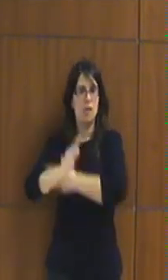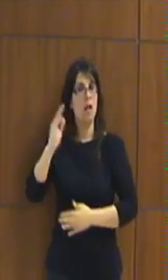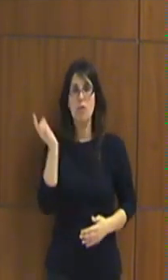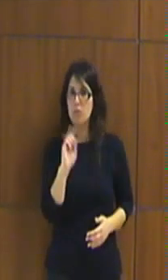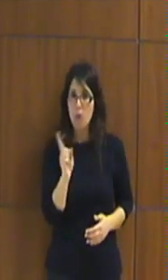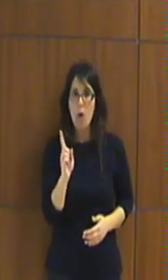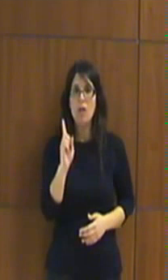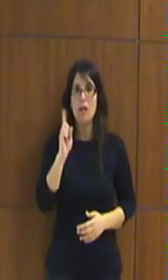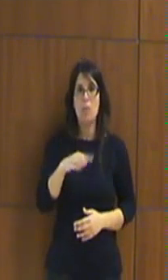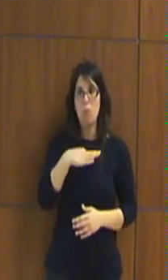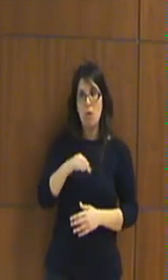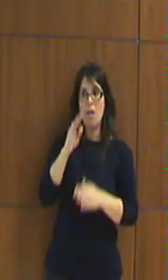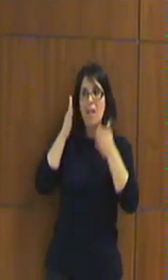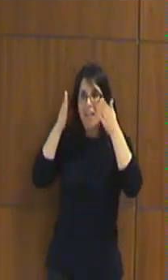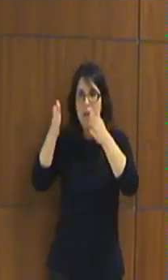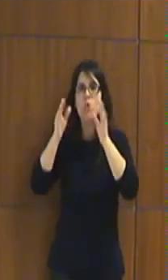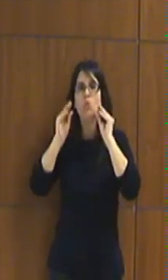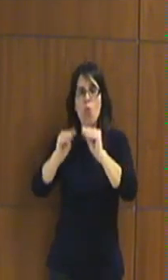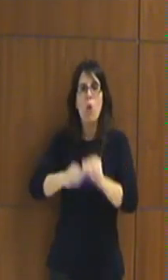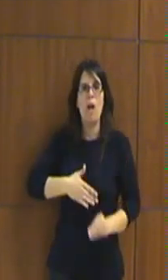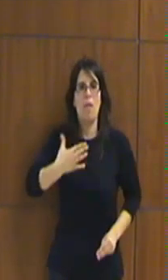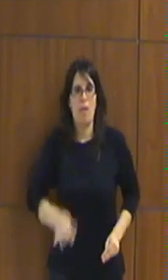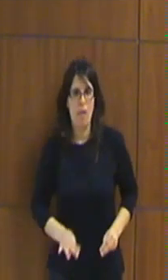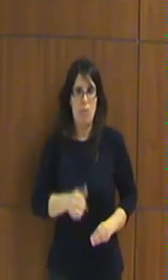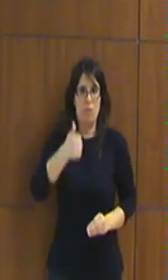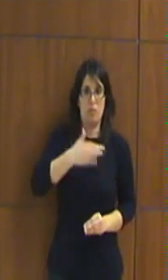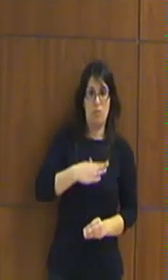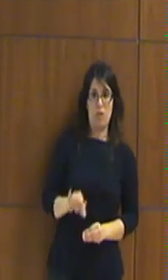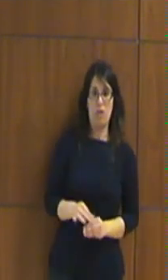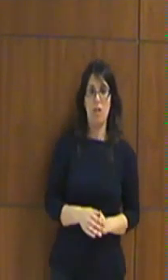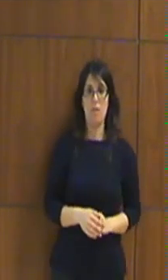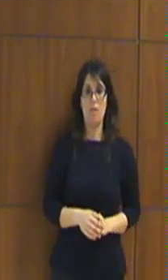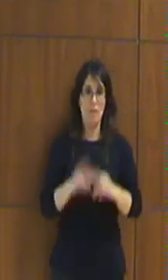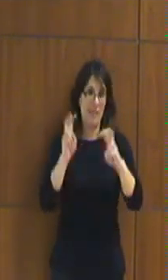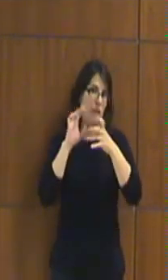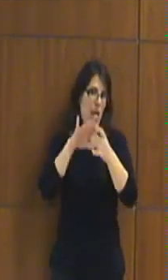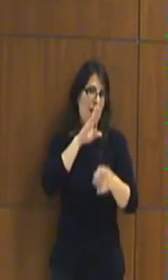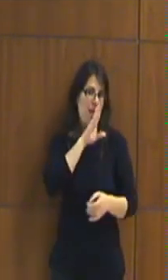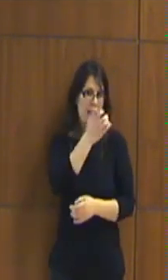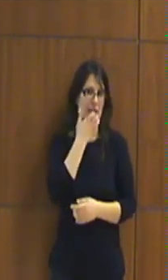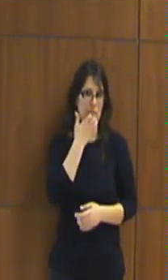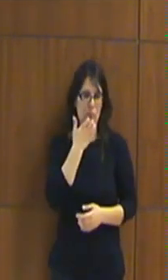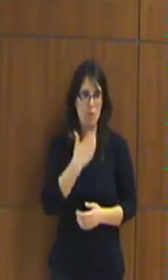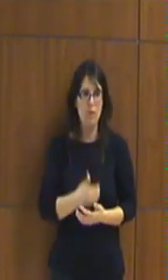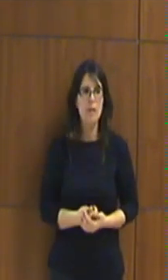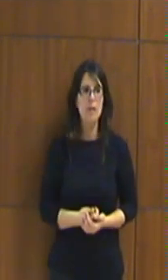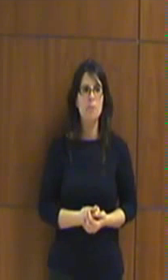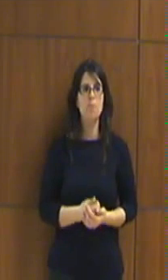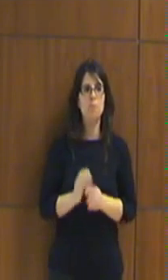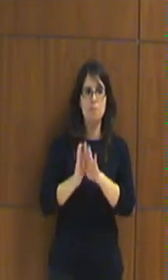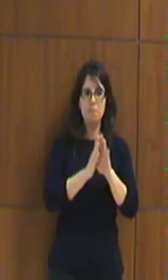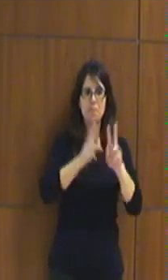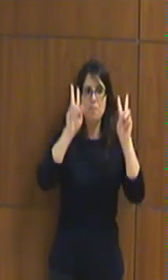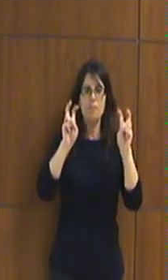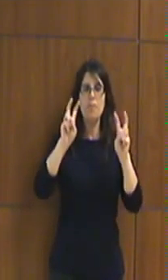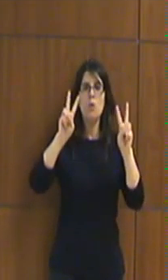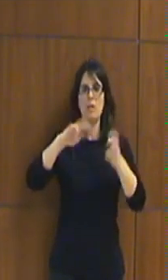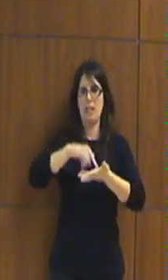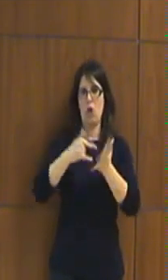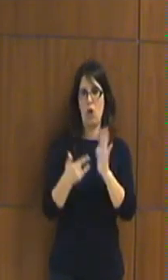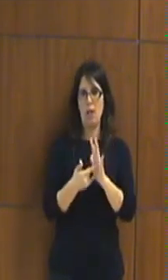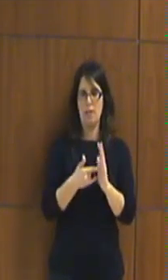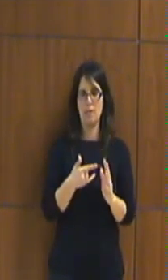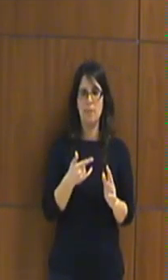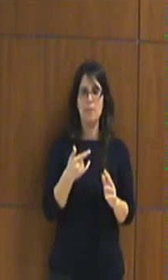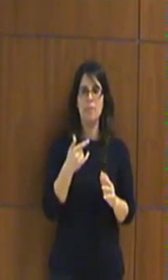tienen estas personas. Eso hablando del tema del ejemplo de la contratación. Y luego de las nuevas tecnologías, lo que hemos dicho de, ¿hay negocio? Pues mira,